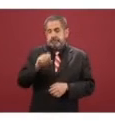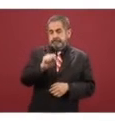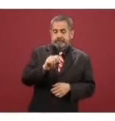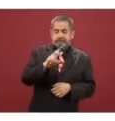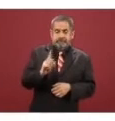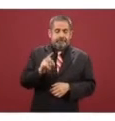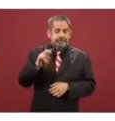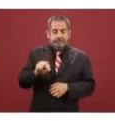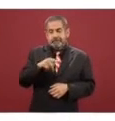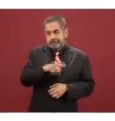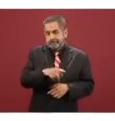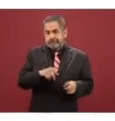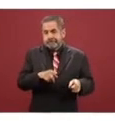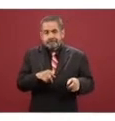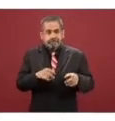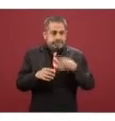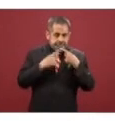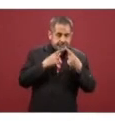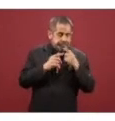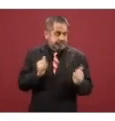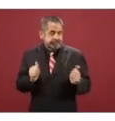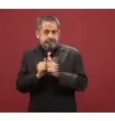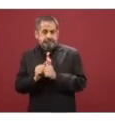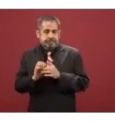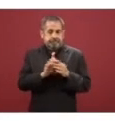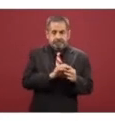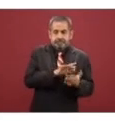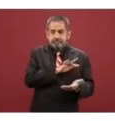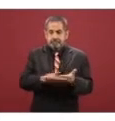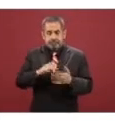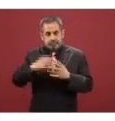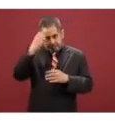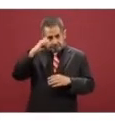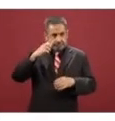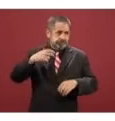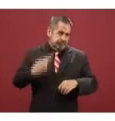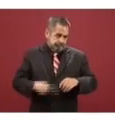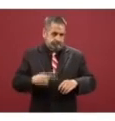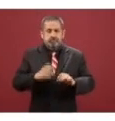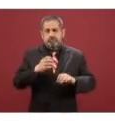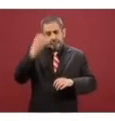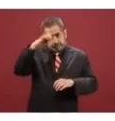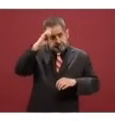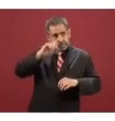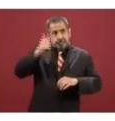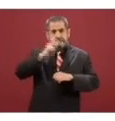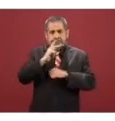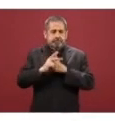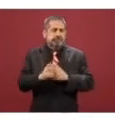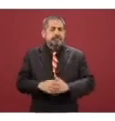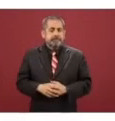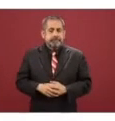Nacional, pero en estrecha coordinación interinstitucional con apoyo de expertos nacionales y extranjeros. El Aeropuerto Internacional